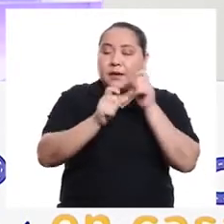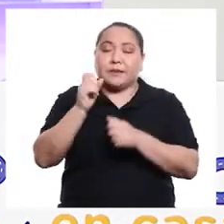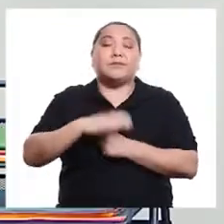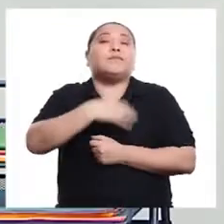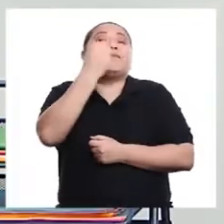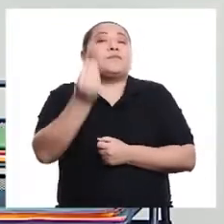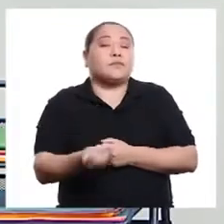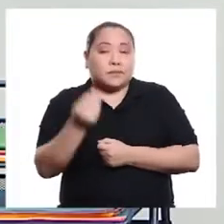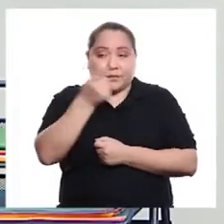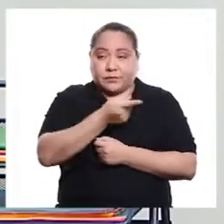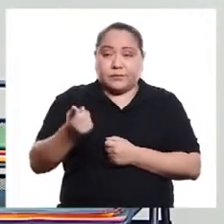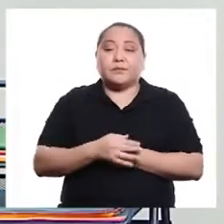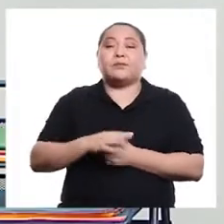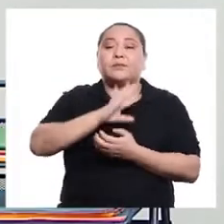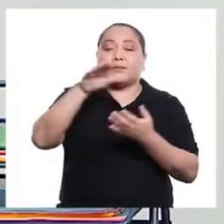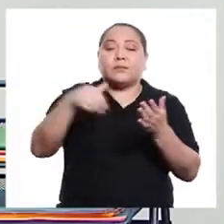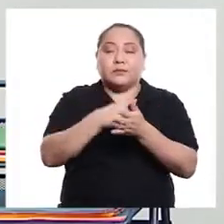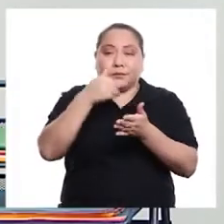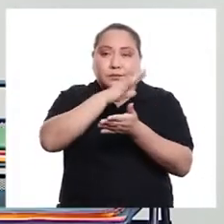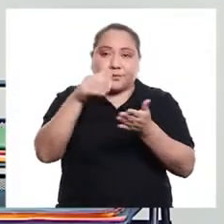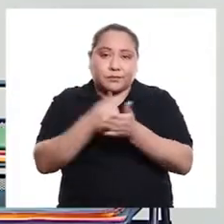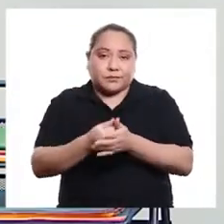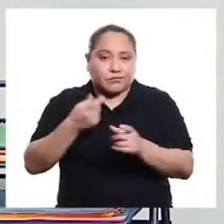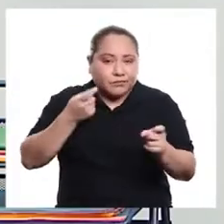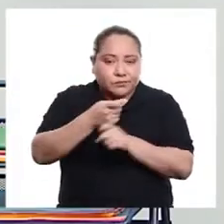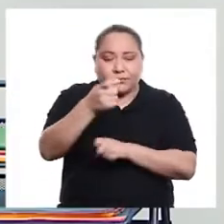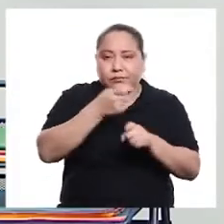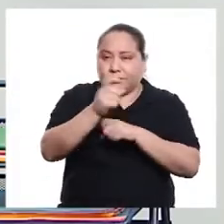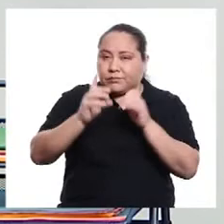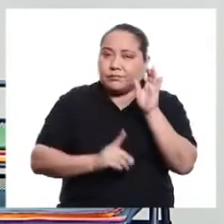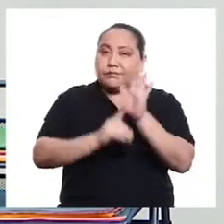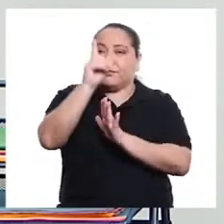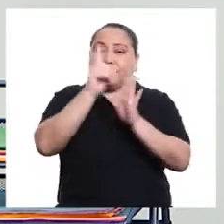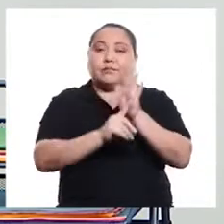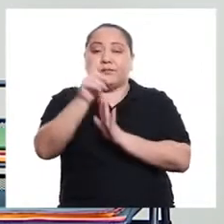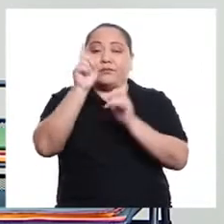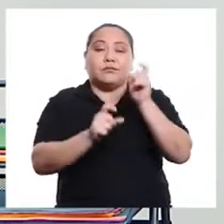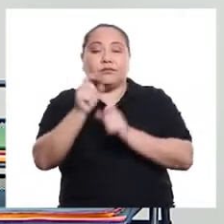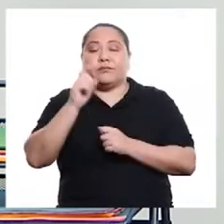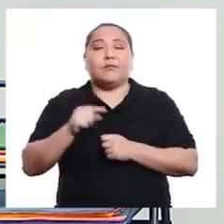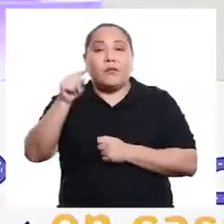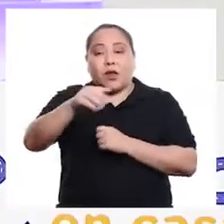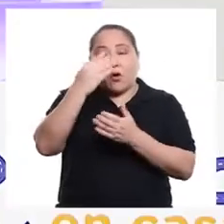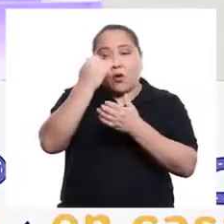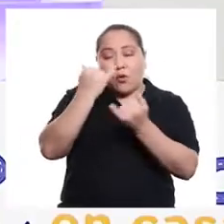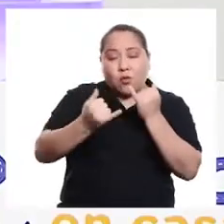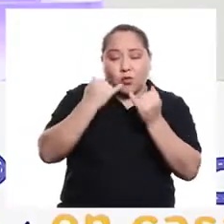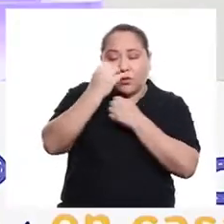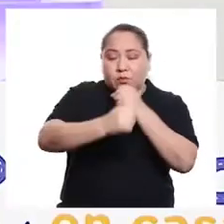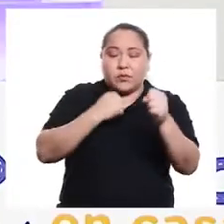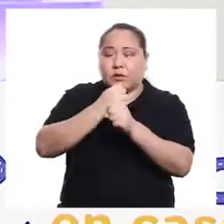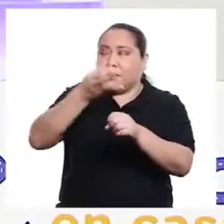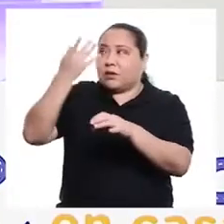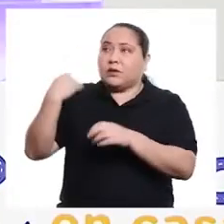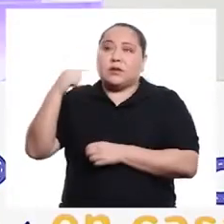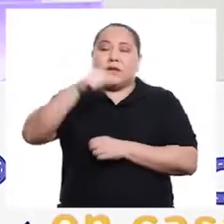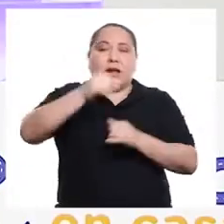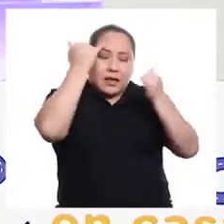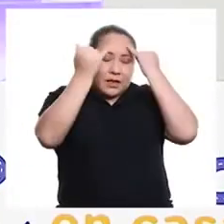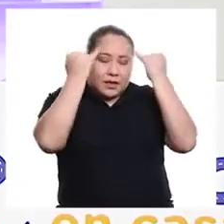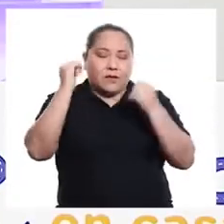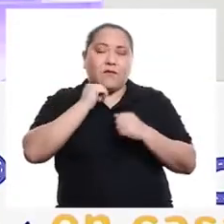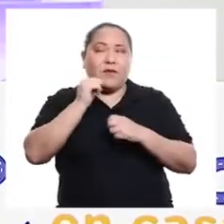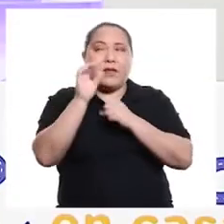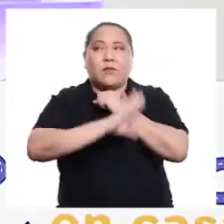ciudadanía. ¿Y por qué? Pues porque todas y todos sabemos que afecta nuestro desarrollo humano. En los últimos años, la percepción